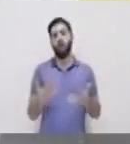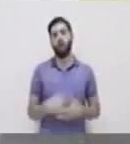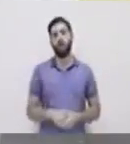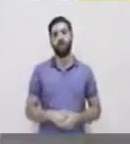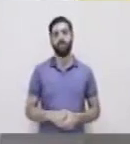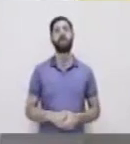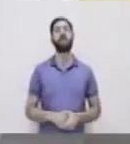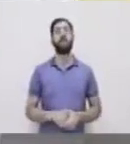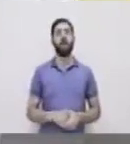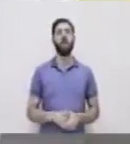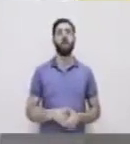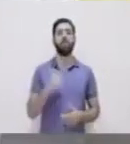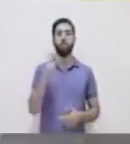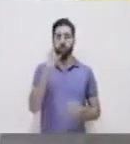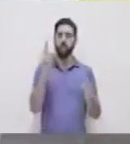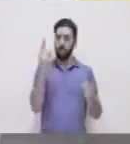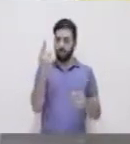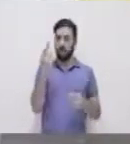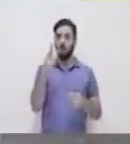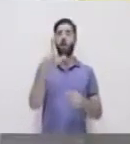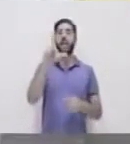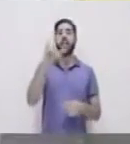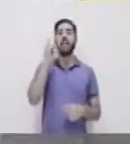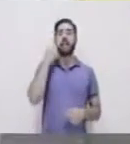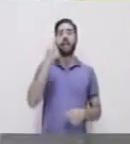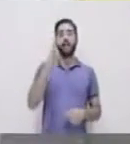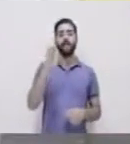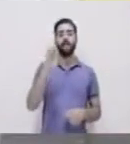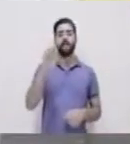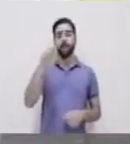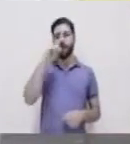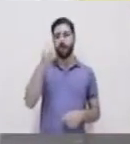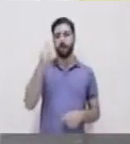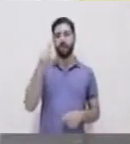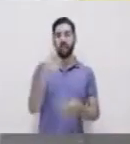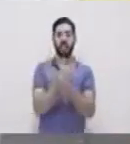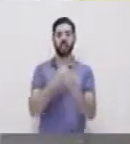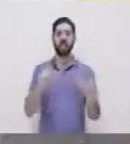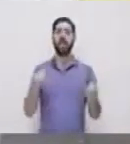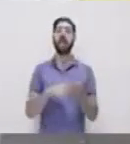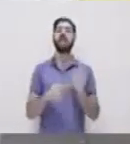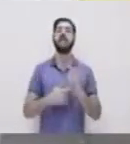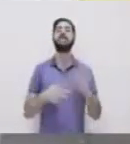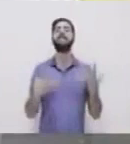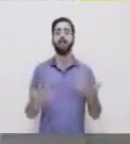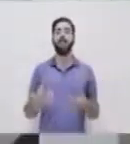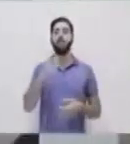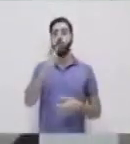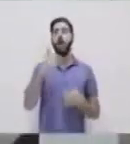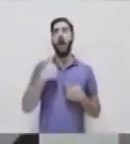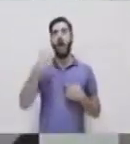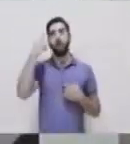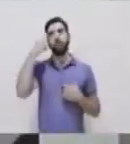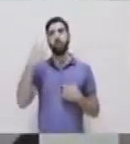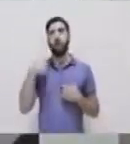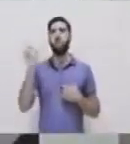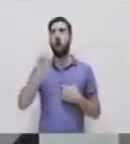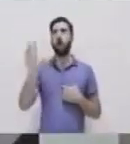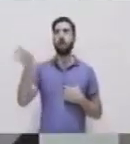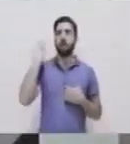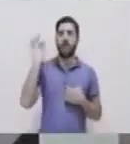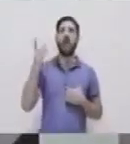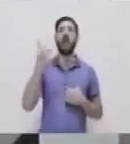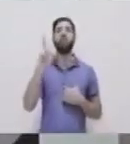especial? Bueno, primero debemos conocer qué significa libertad, ¿verdad? Y libertad es el hecho de poder elegir qué quiero, a